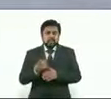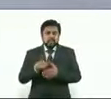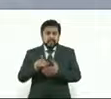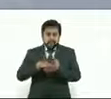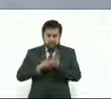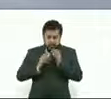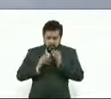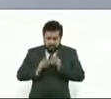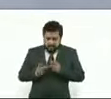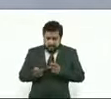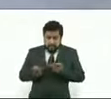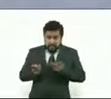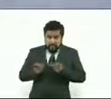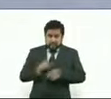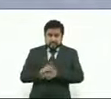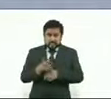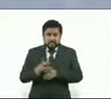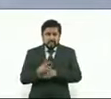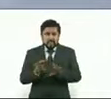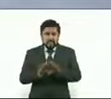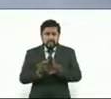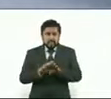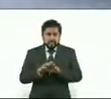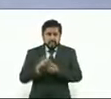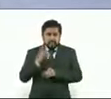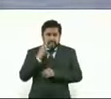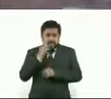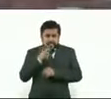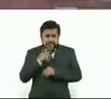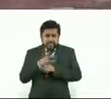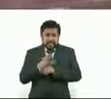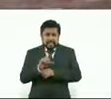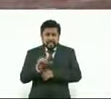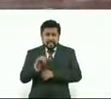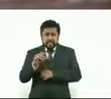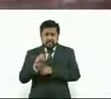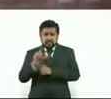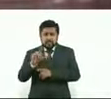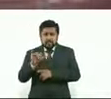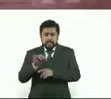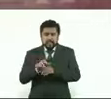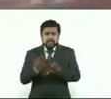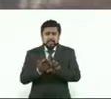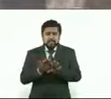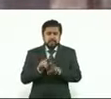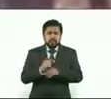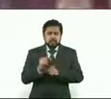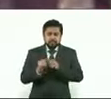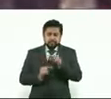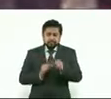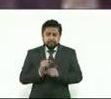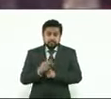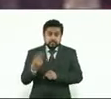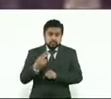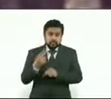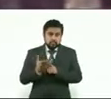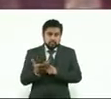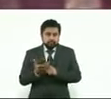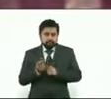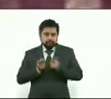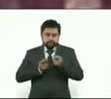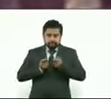piernas. Y entonces cuando empiezas a sentir el cansancio de un determinado, entonces debes ir progresivamente haciendo ese cambio de ritmo y ese